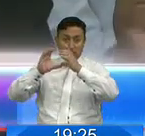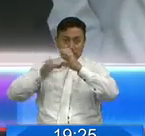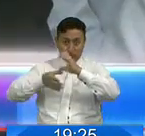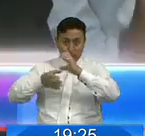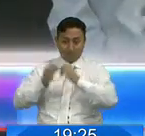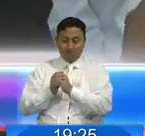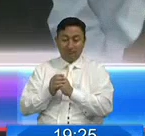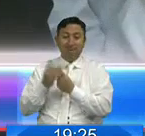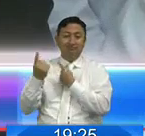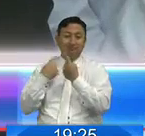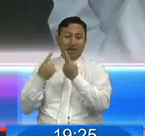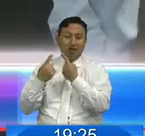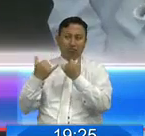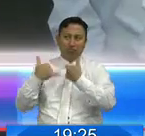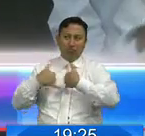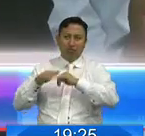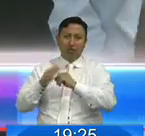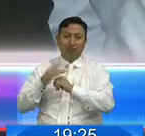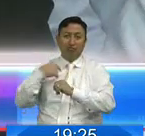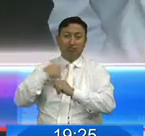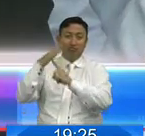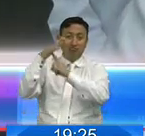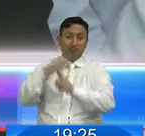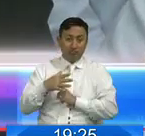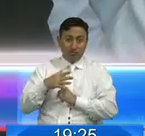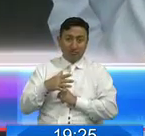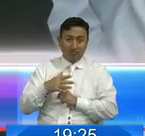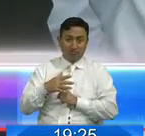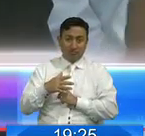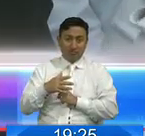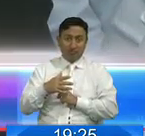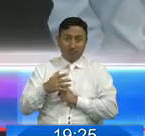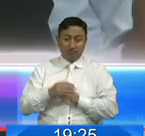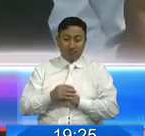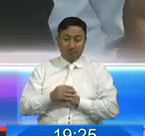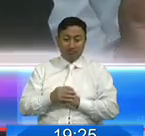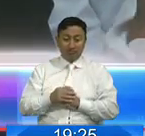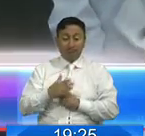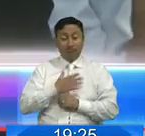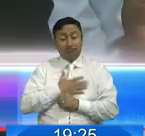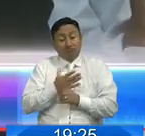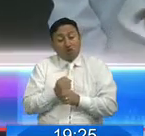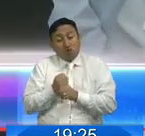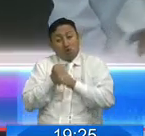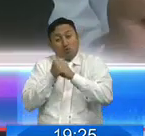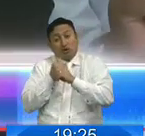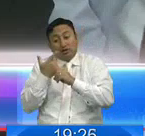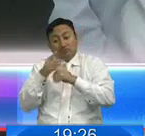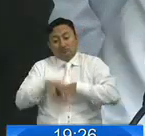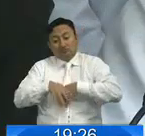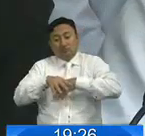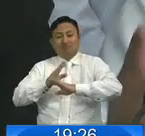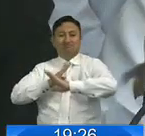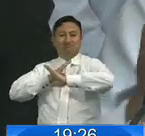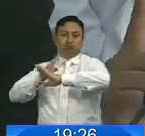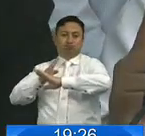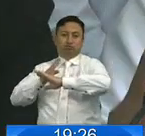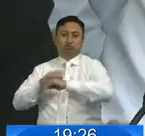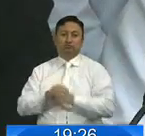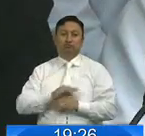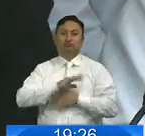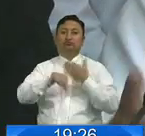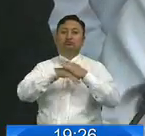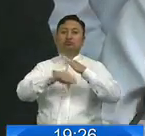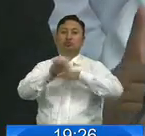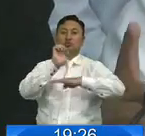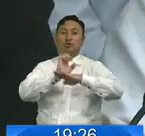del diálogo se sigue violentando nuestros derechos, nos veremos obligados a ir a la resistencia en todo el